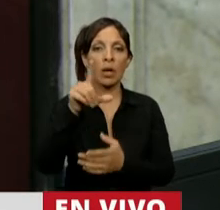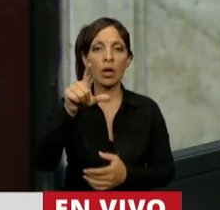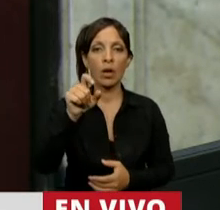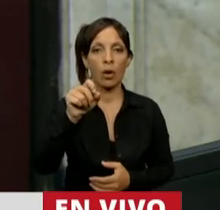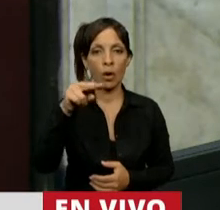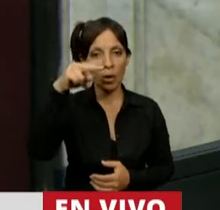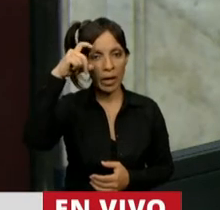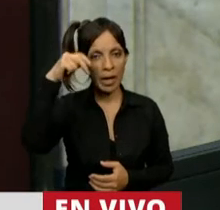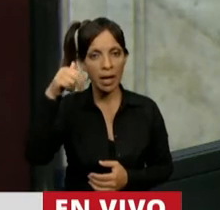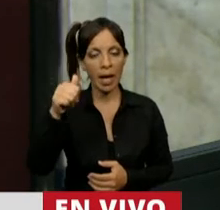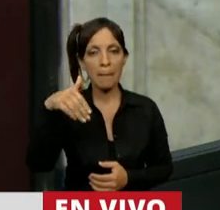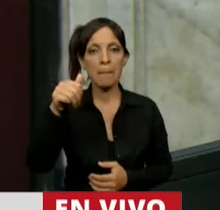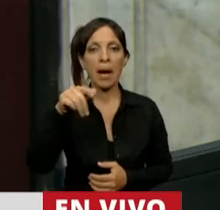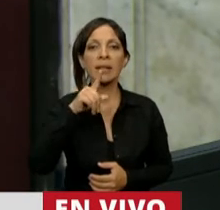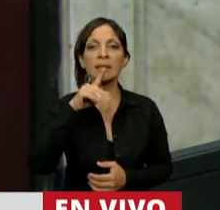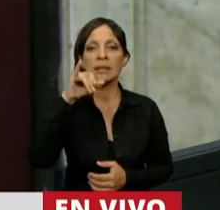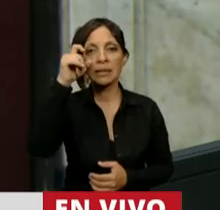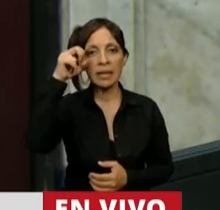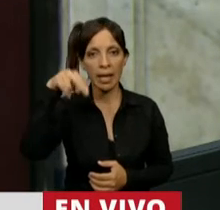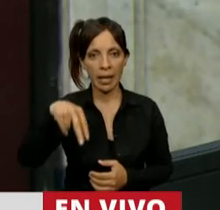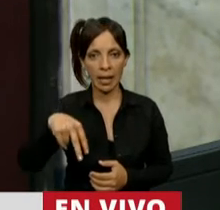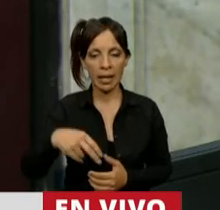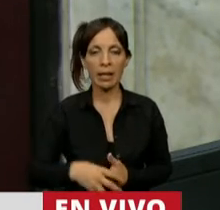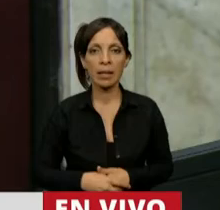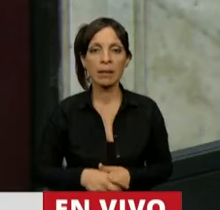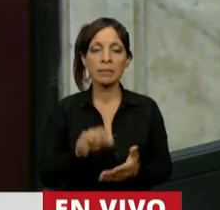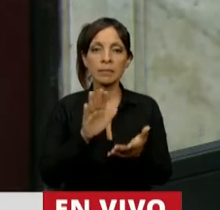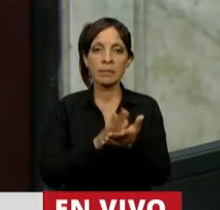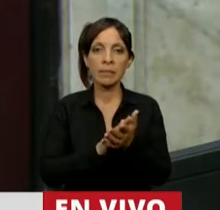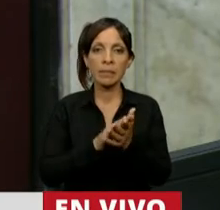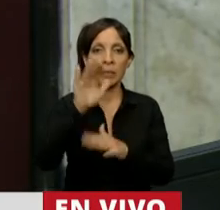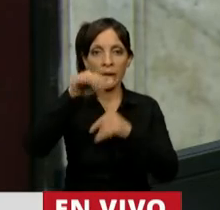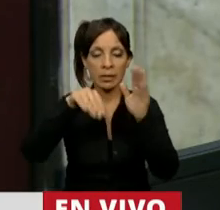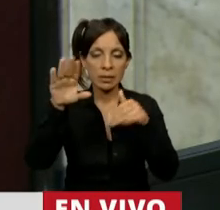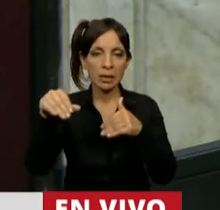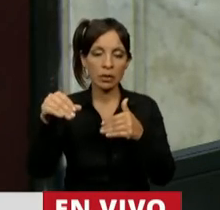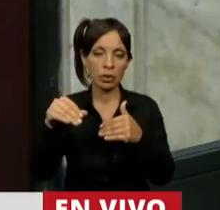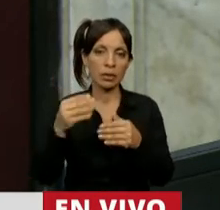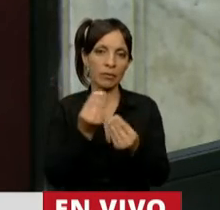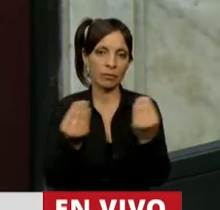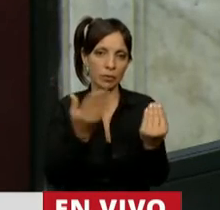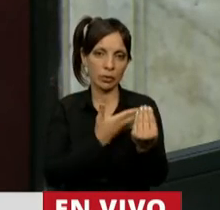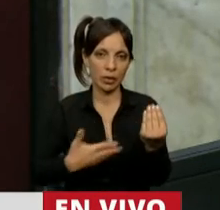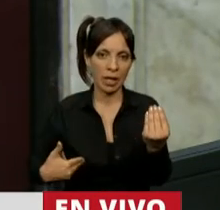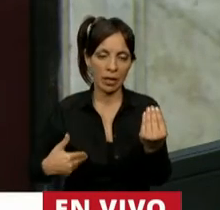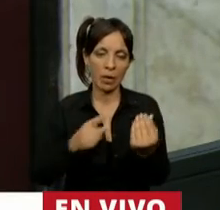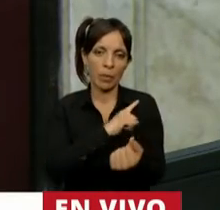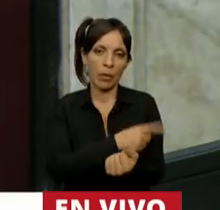Madsen, que se vincula con citación a funcionario del Poder Ejecutivo. Tiene la palabra, diputada.